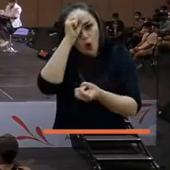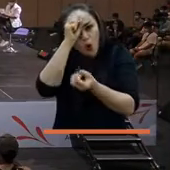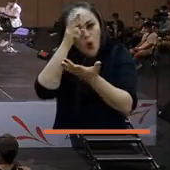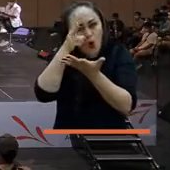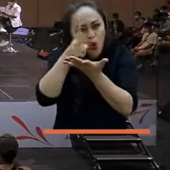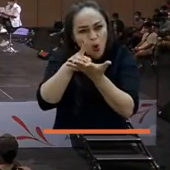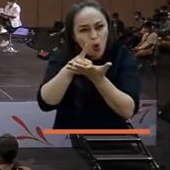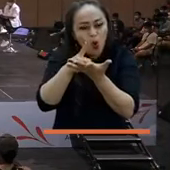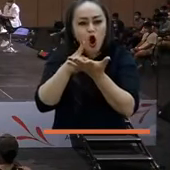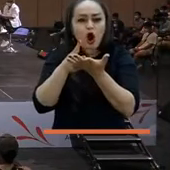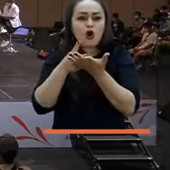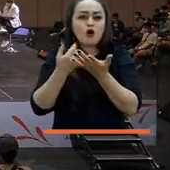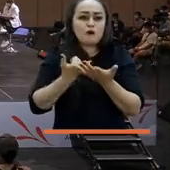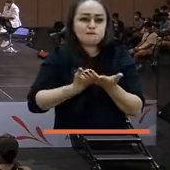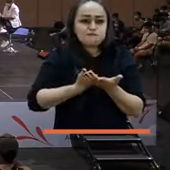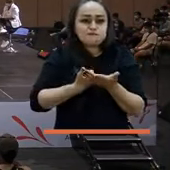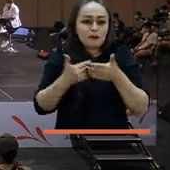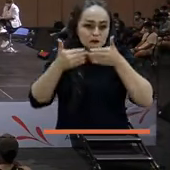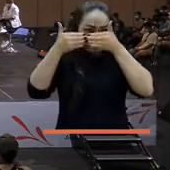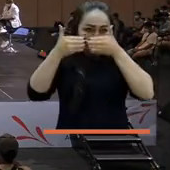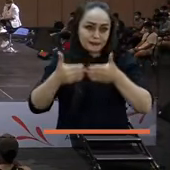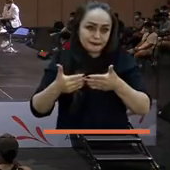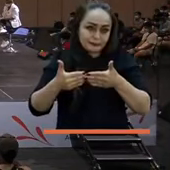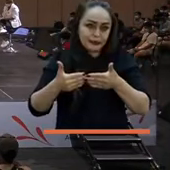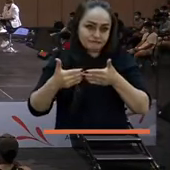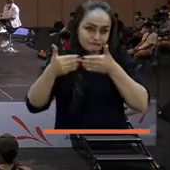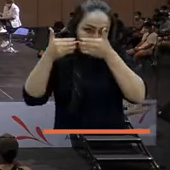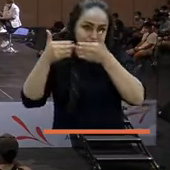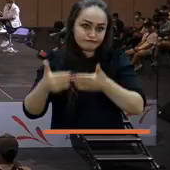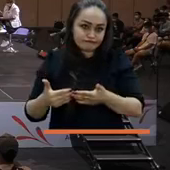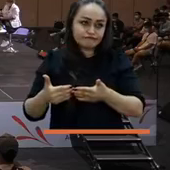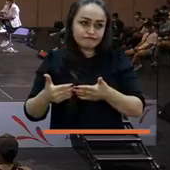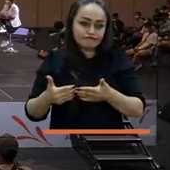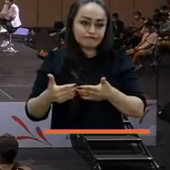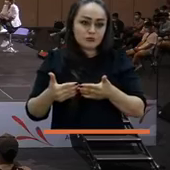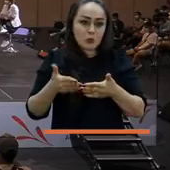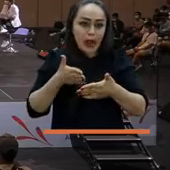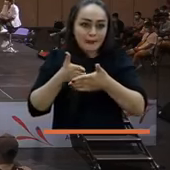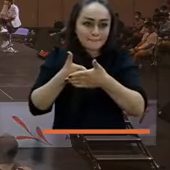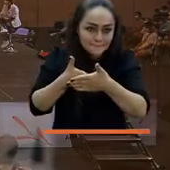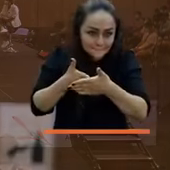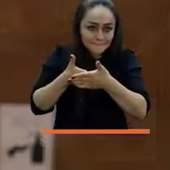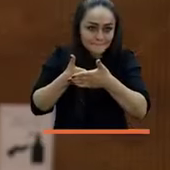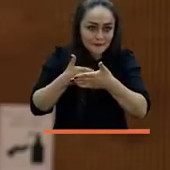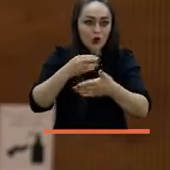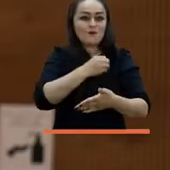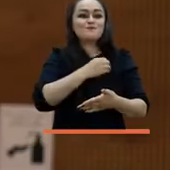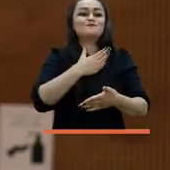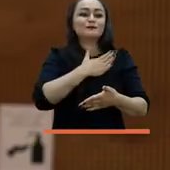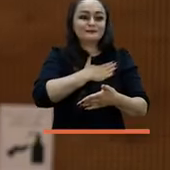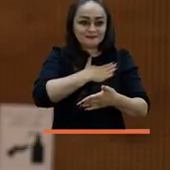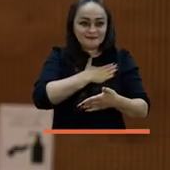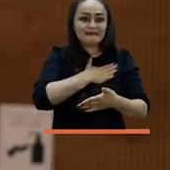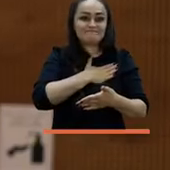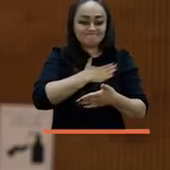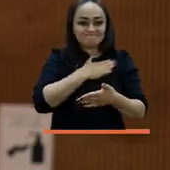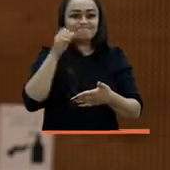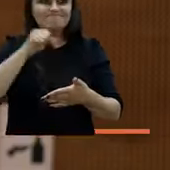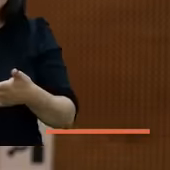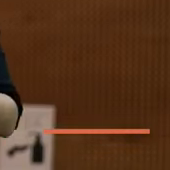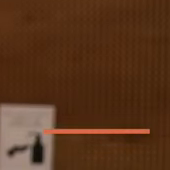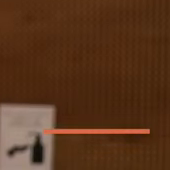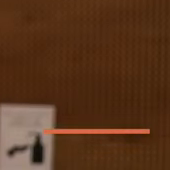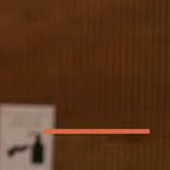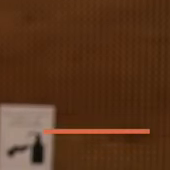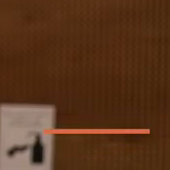una o con una condición de discapacidad eso limita más las oportunidades o básicamente las vuelve